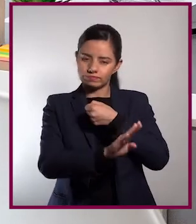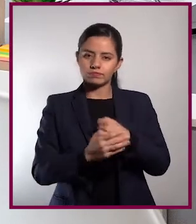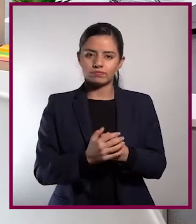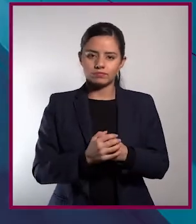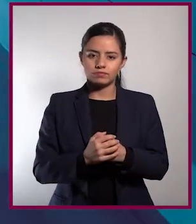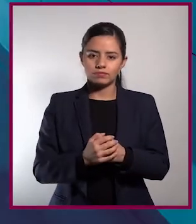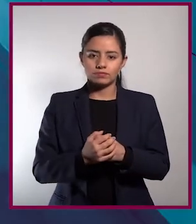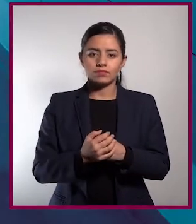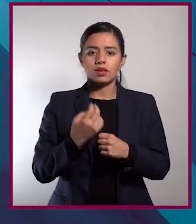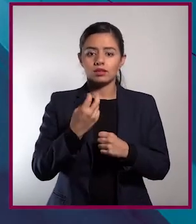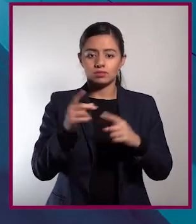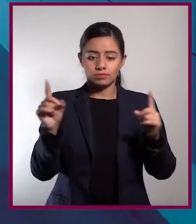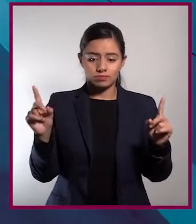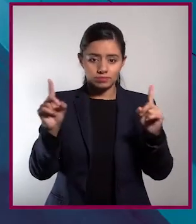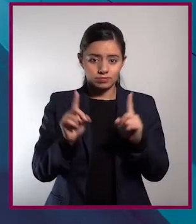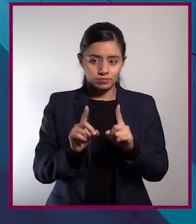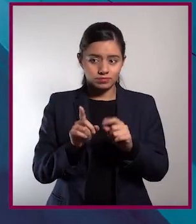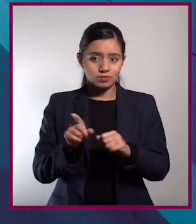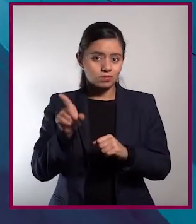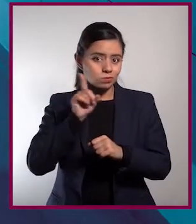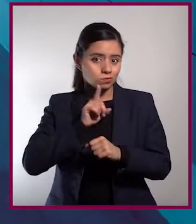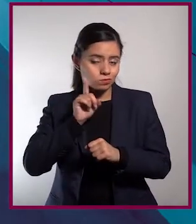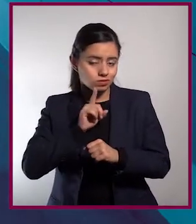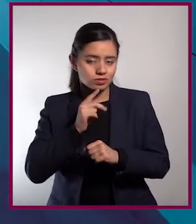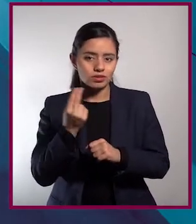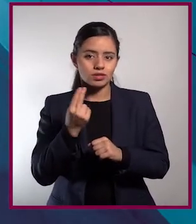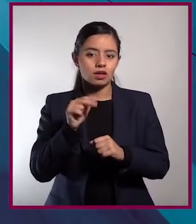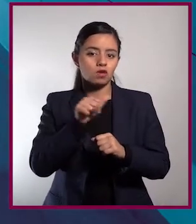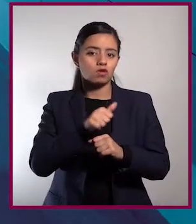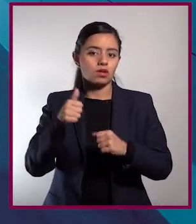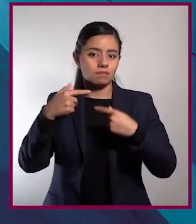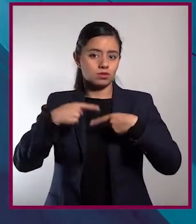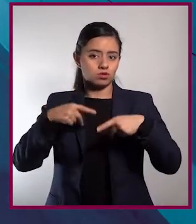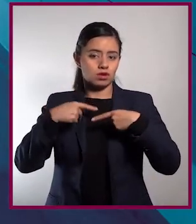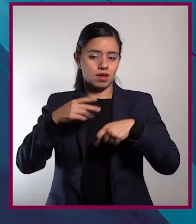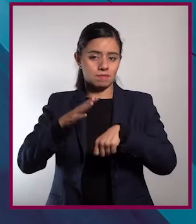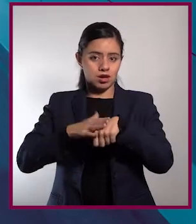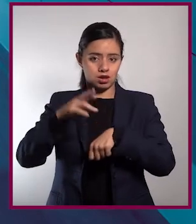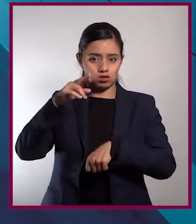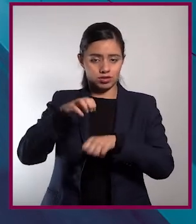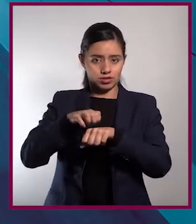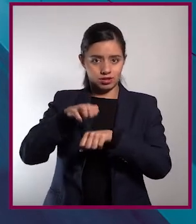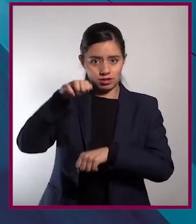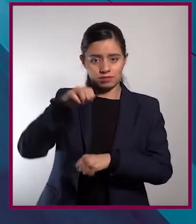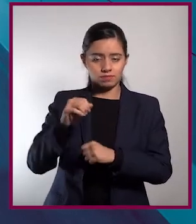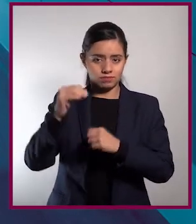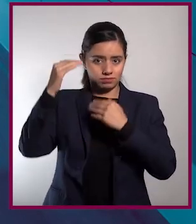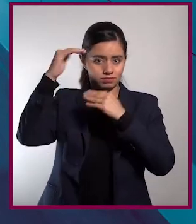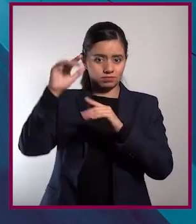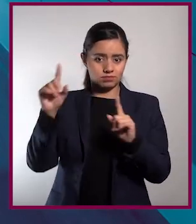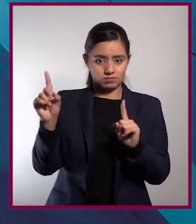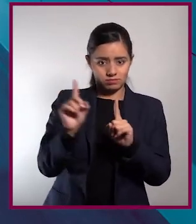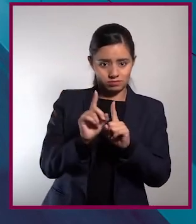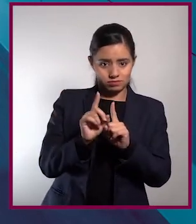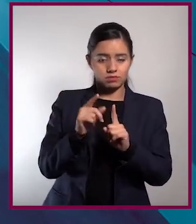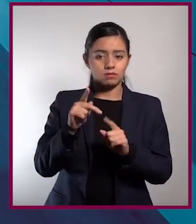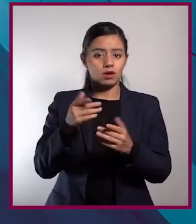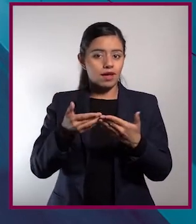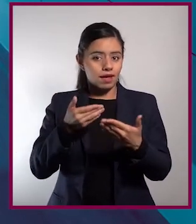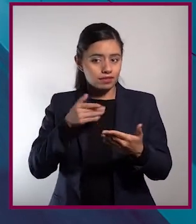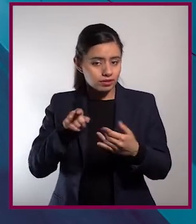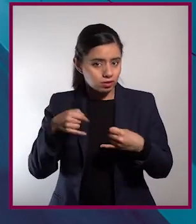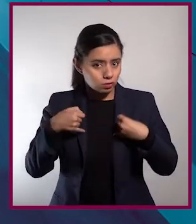sexual. A este encuentro, la paciente debe ir acompañada de una persona mayor de edad, pero antes de acudir es importante